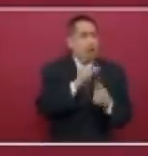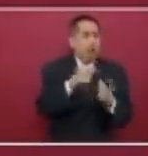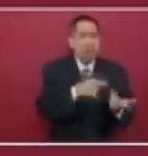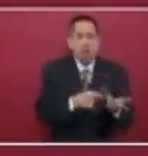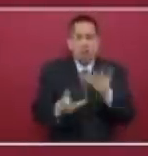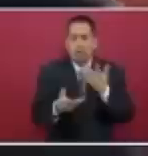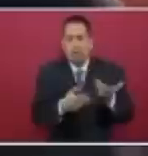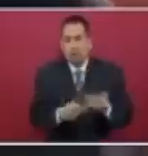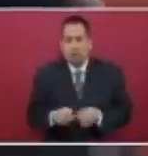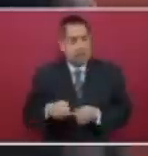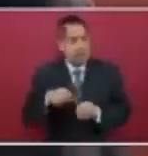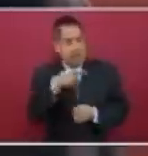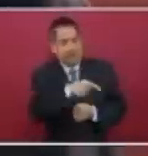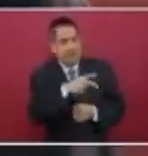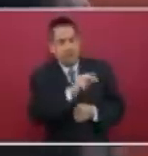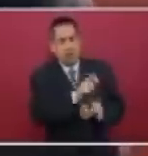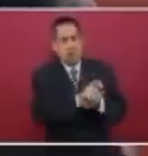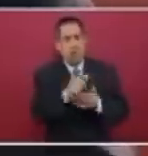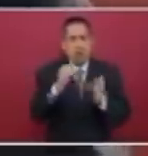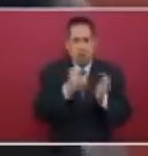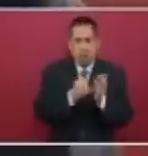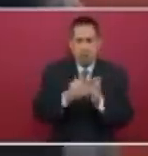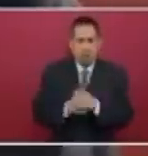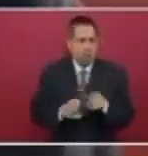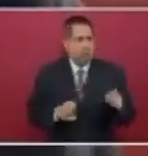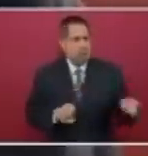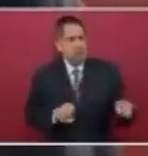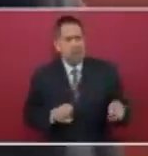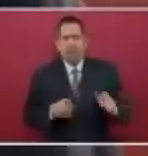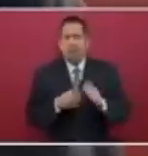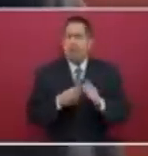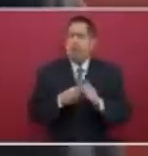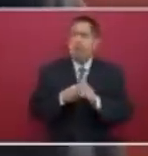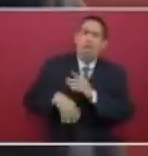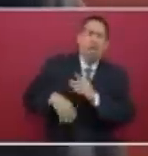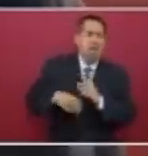ese es el que no paga impuestos ese es el evasor